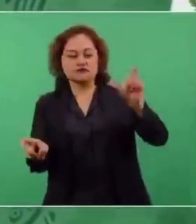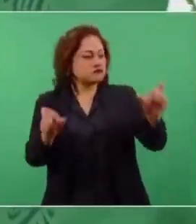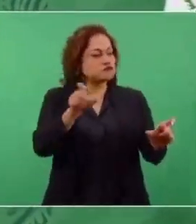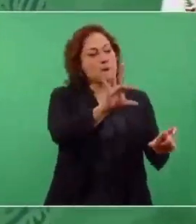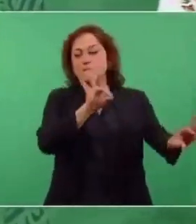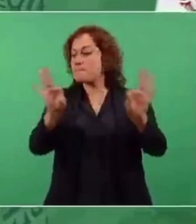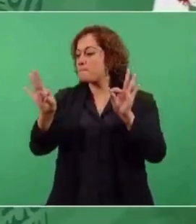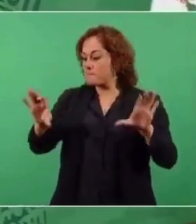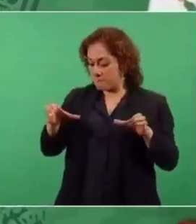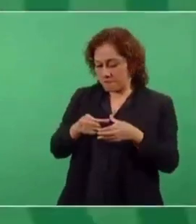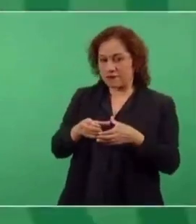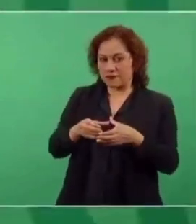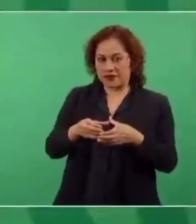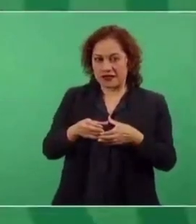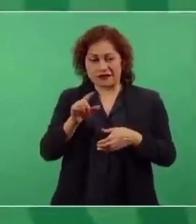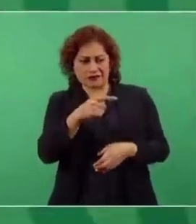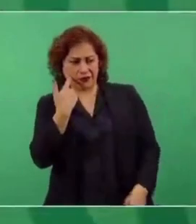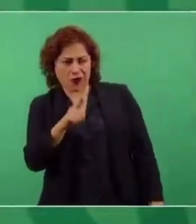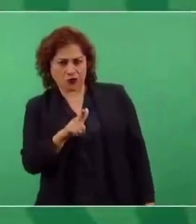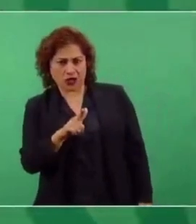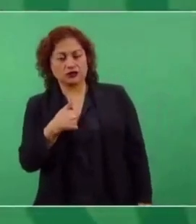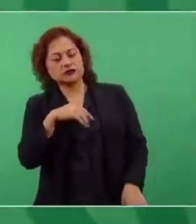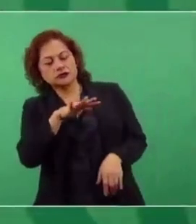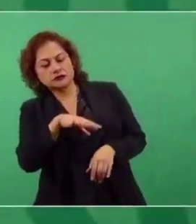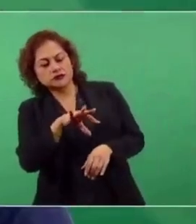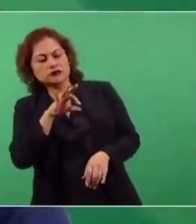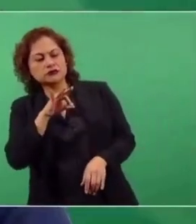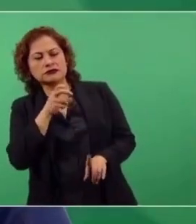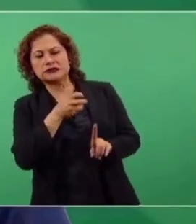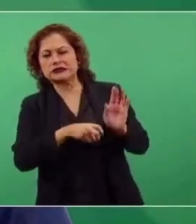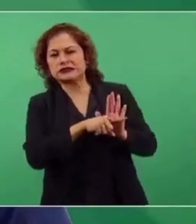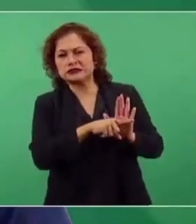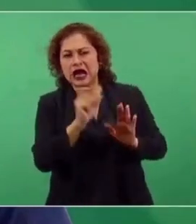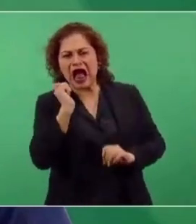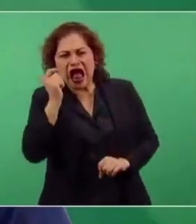busco un pretexto, ¿no? Cualquiera, una excusa.